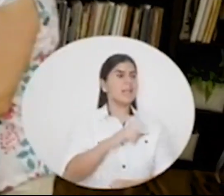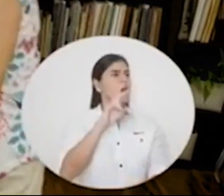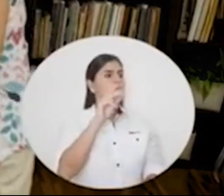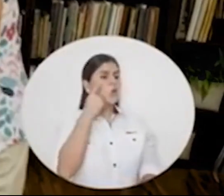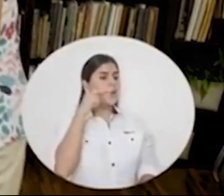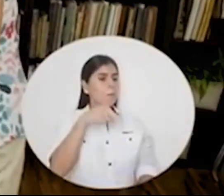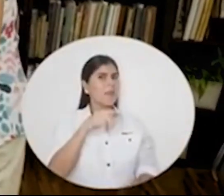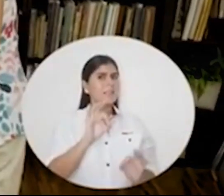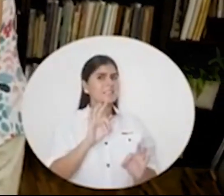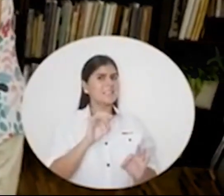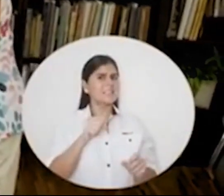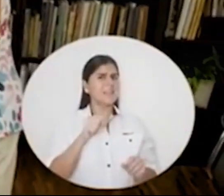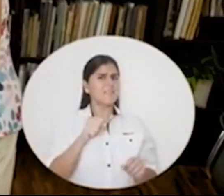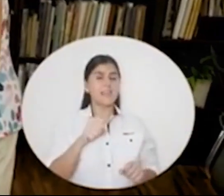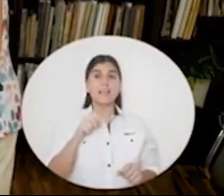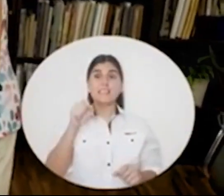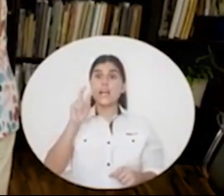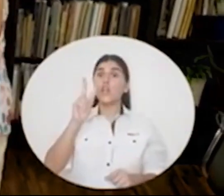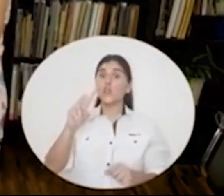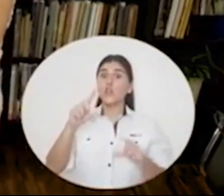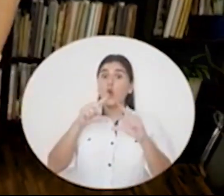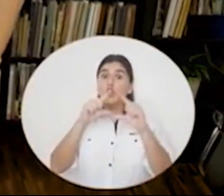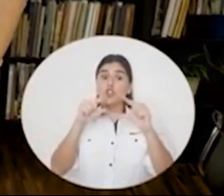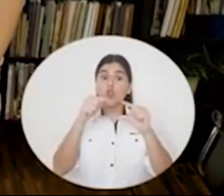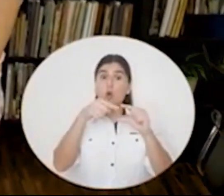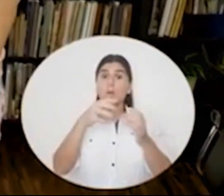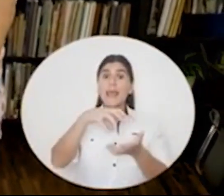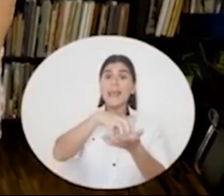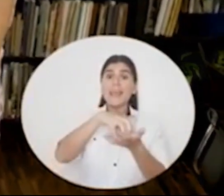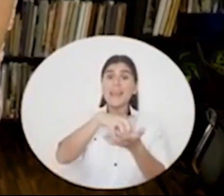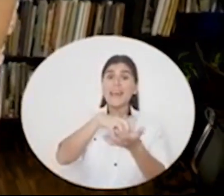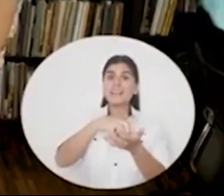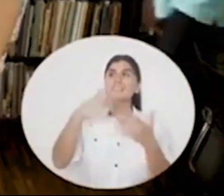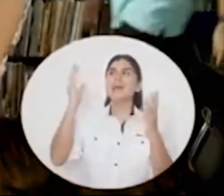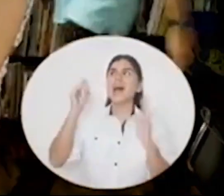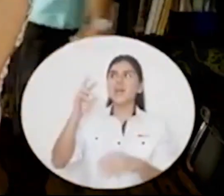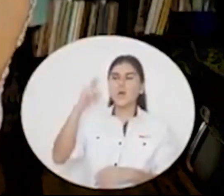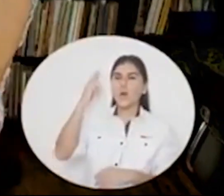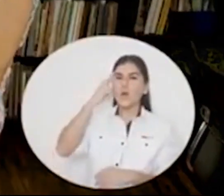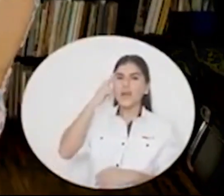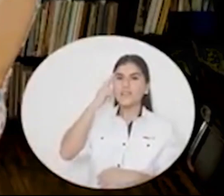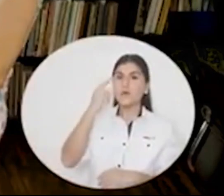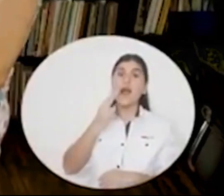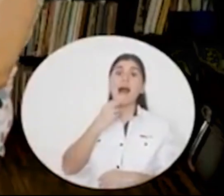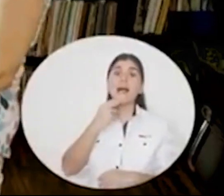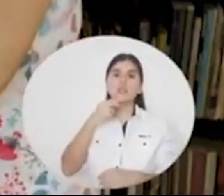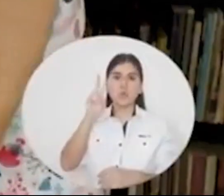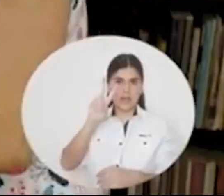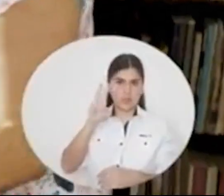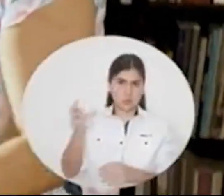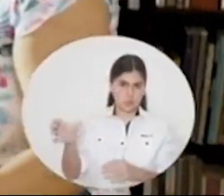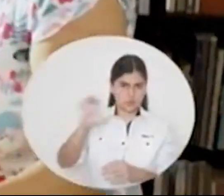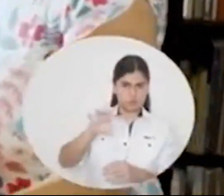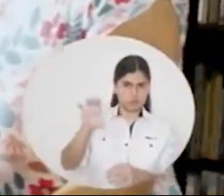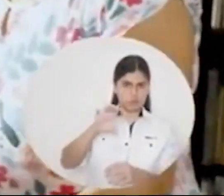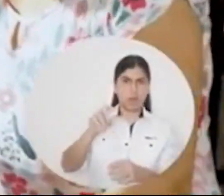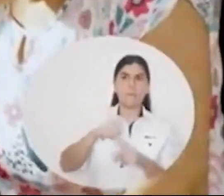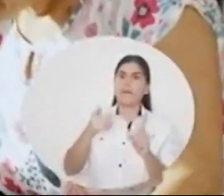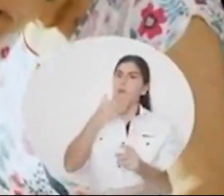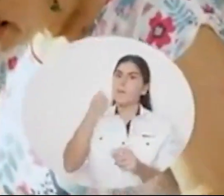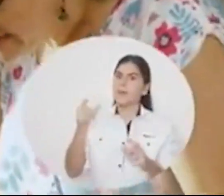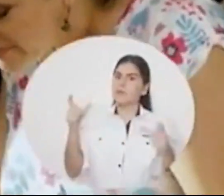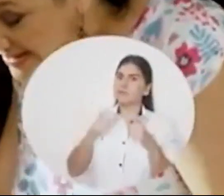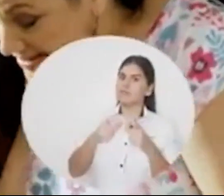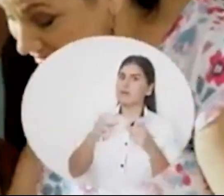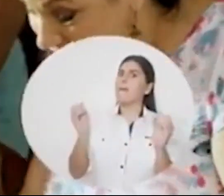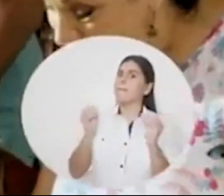No, mi amor, mira este. Para ver, sí, ves que son 2 sobres de gelatina con razón. Yo me quedo un poquito menos de azúcar. 2 tazas de azúcar podríamos reducirlo y